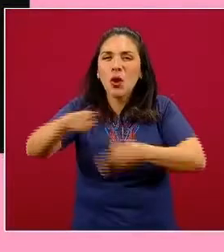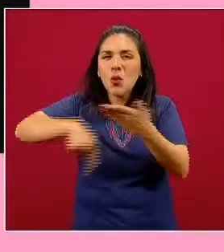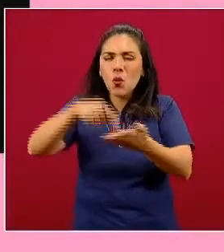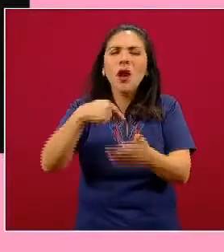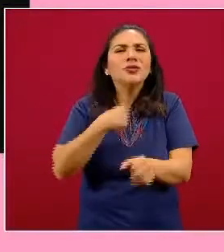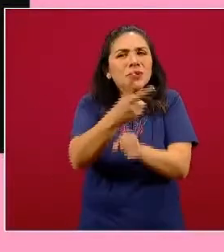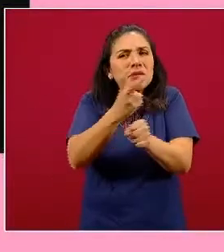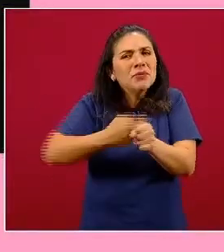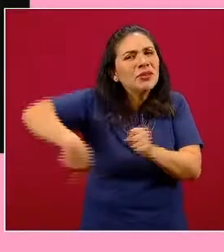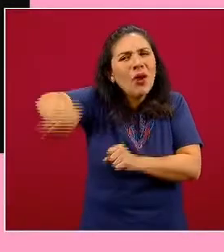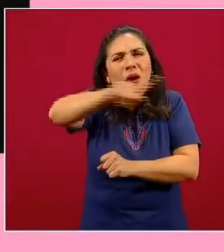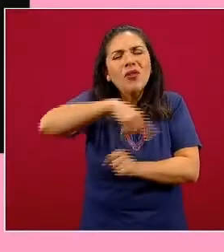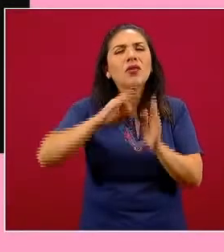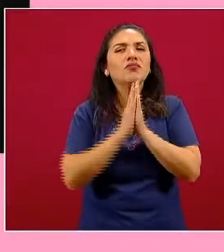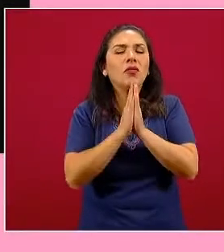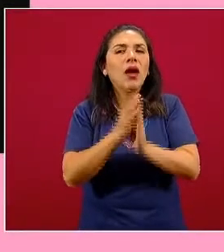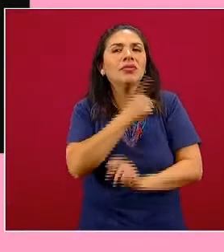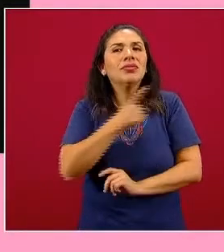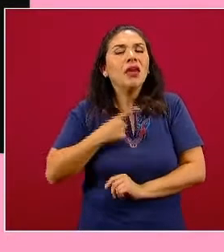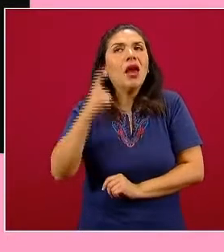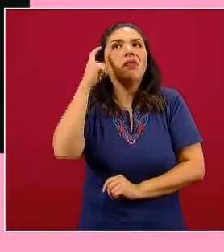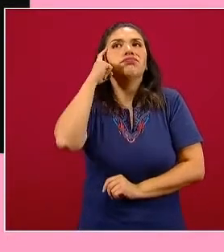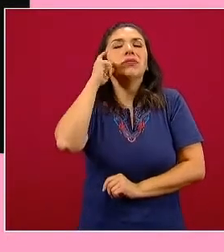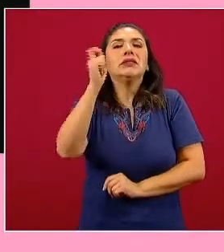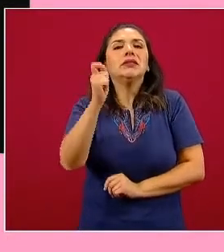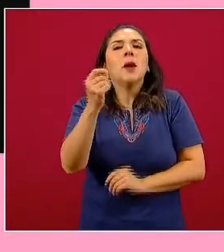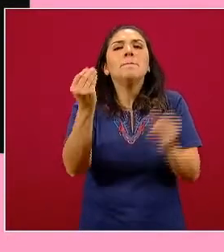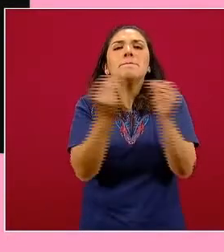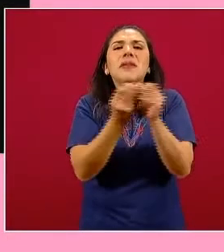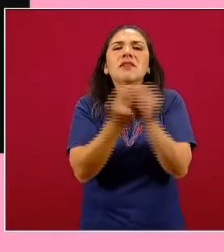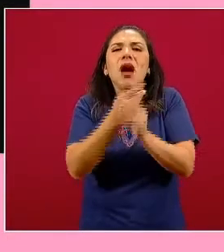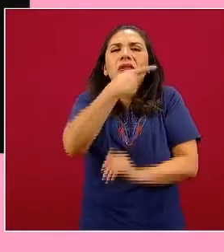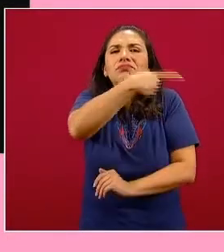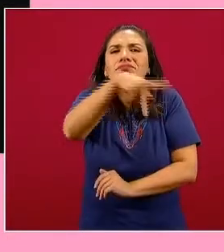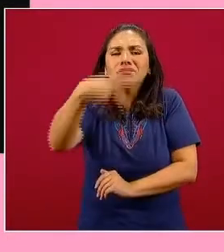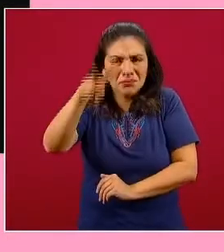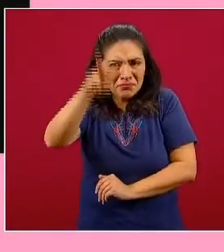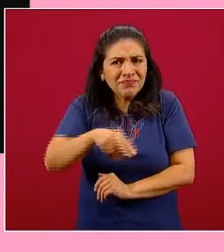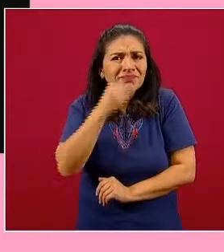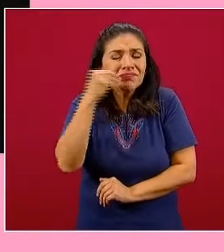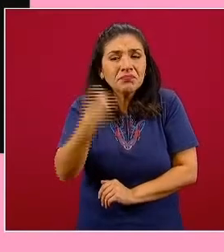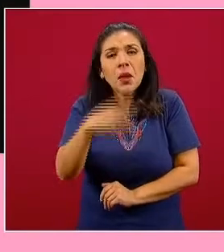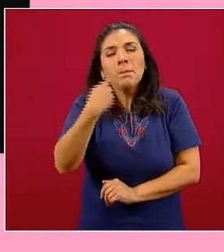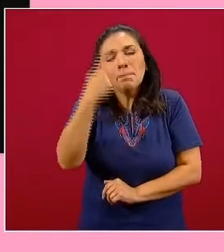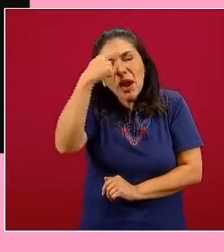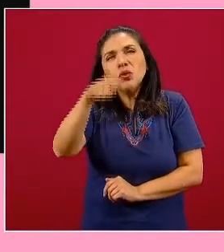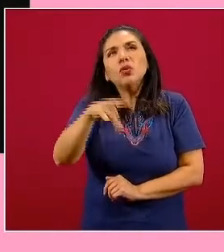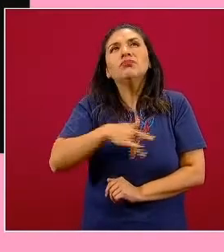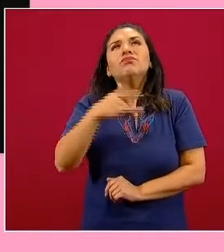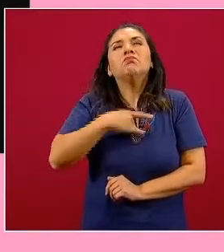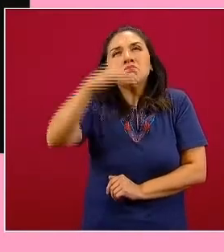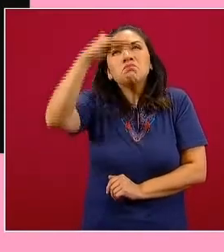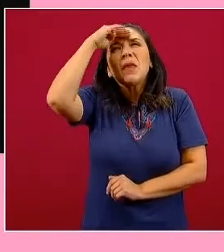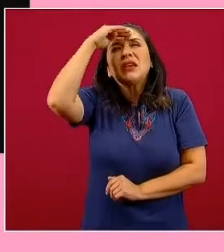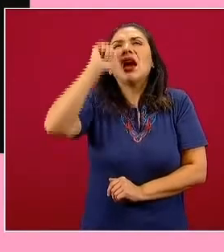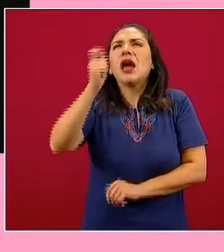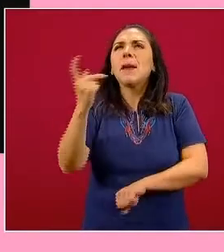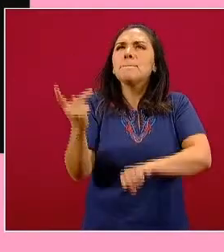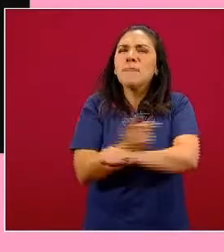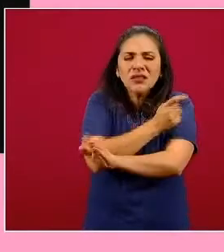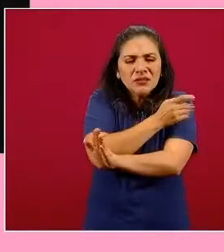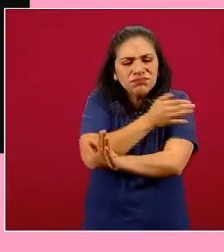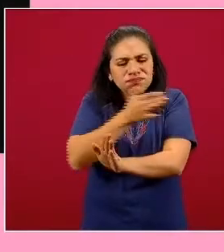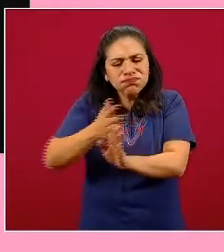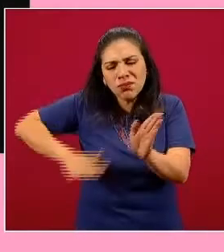es a toda conciencia que hagamos esta fiesta íntima. Será un gran momento para la reflexión sobre lo que nos ha pasado